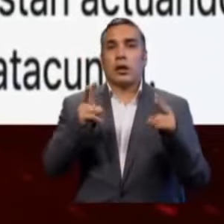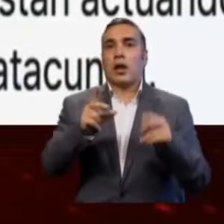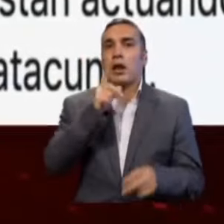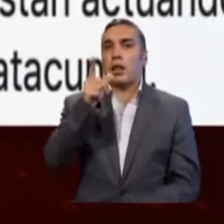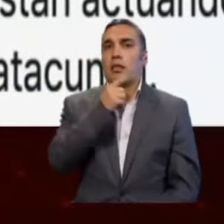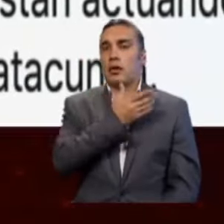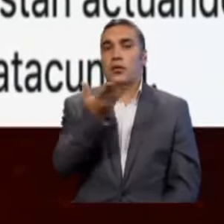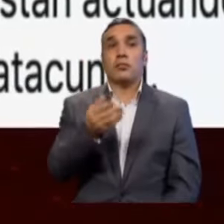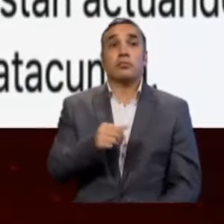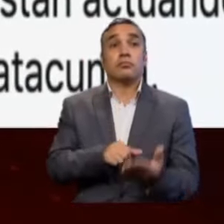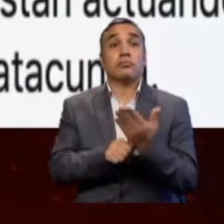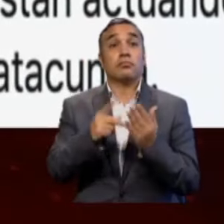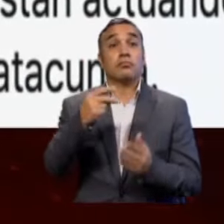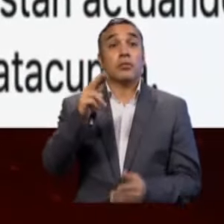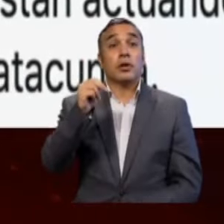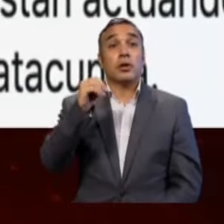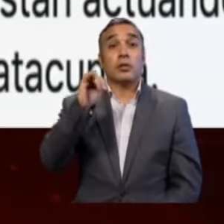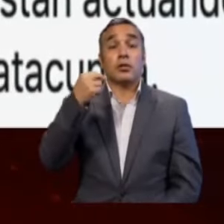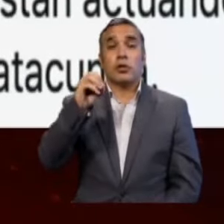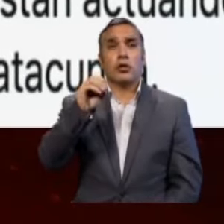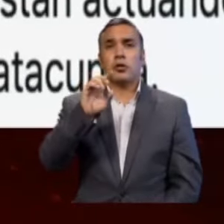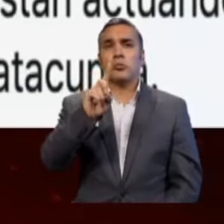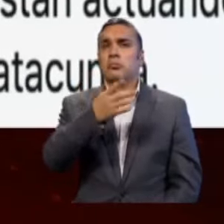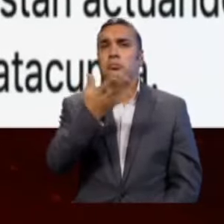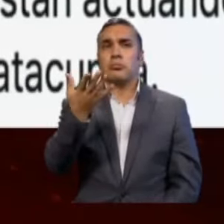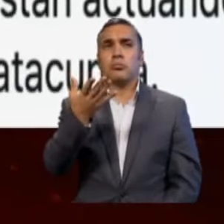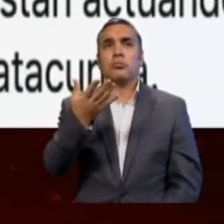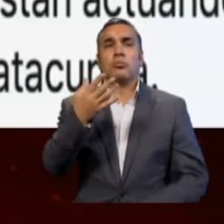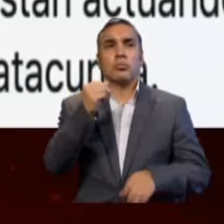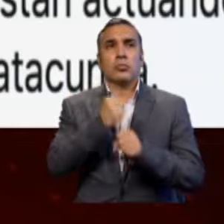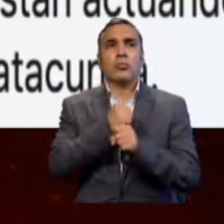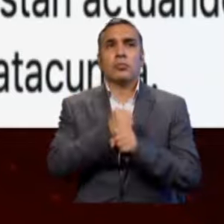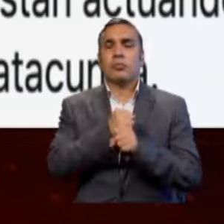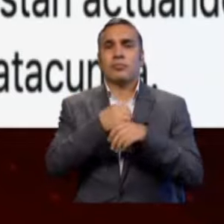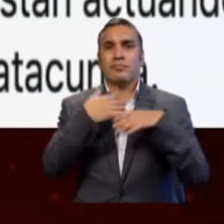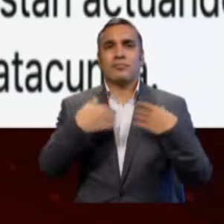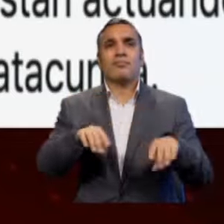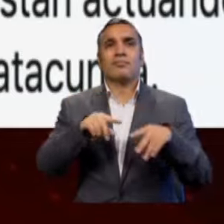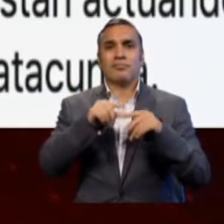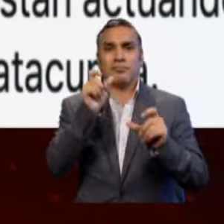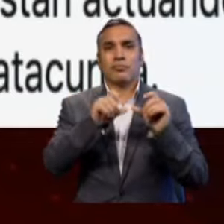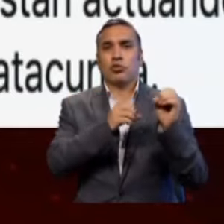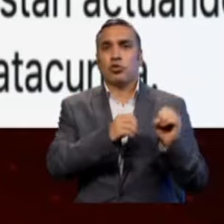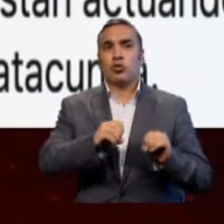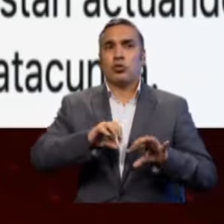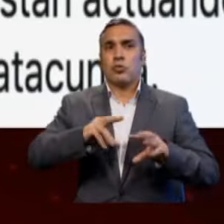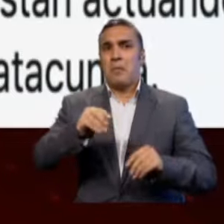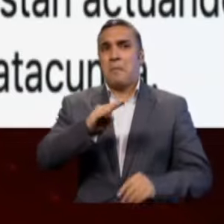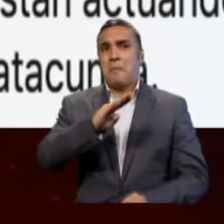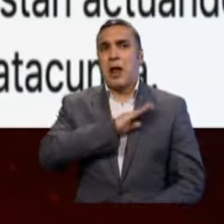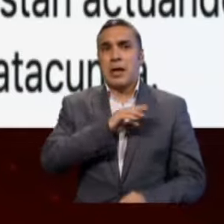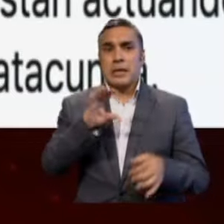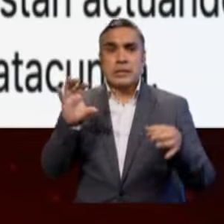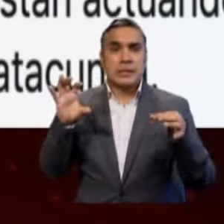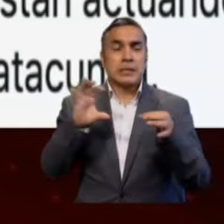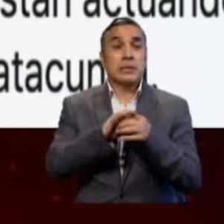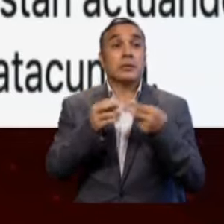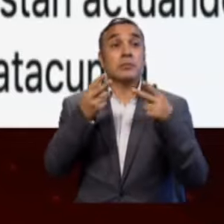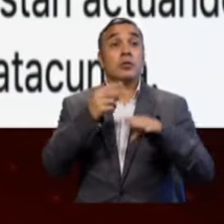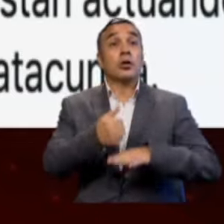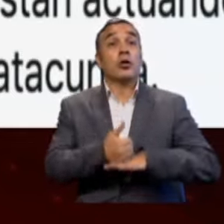Latacunga. El ministro Pazmiño reveló que se trata de una acción concertada de organizaciones criminales y que